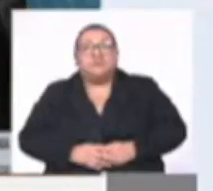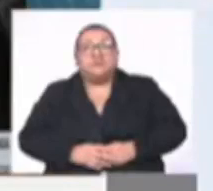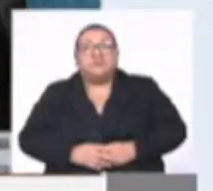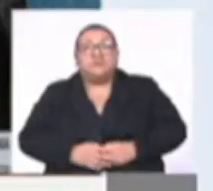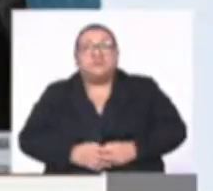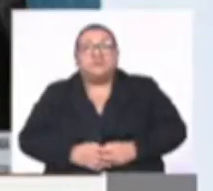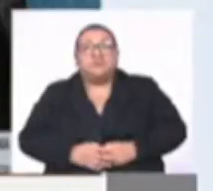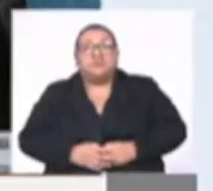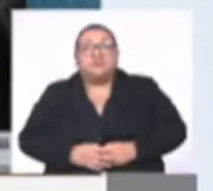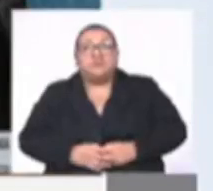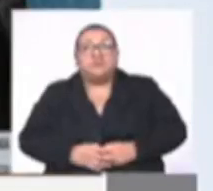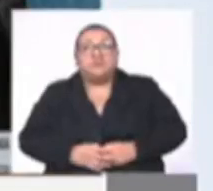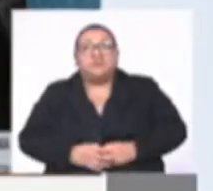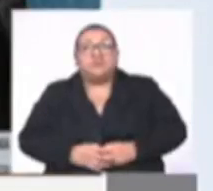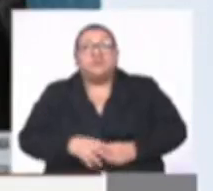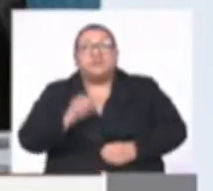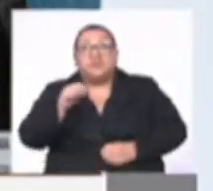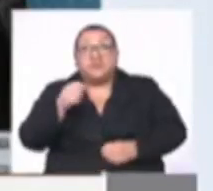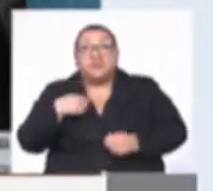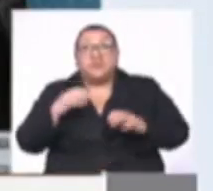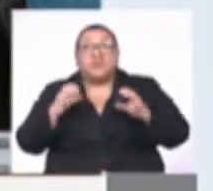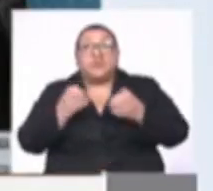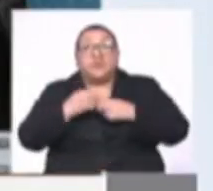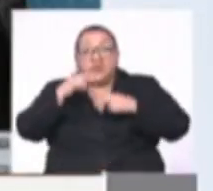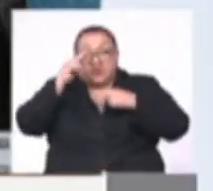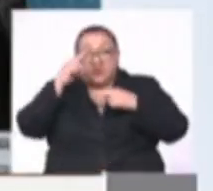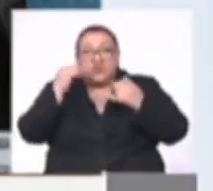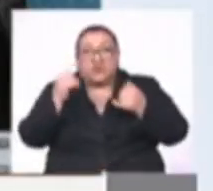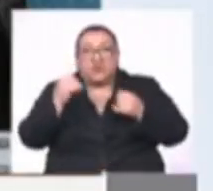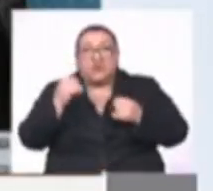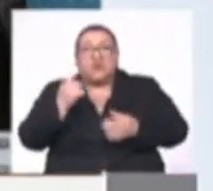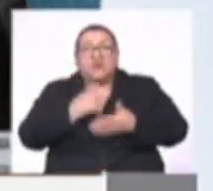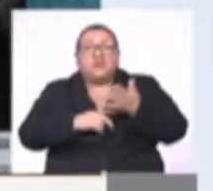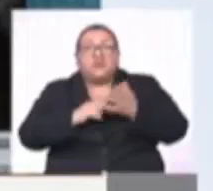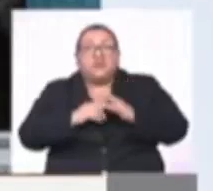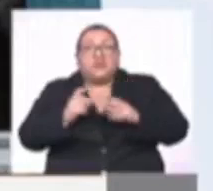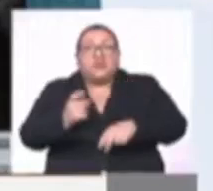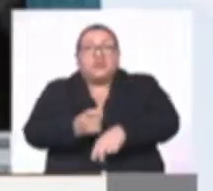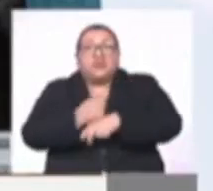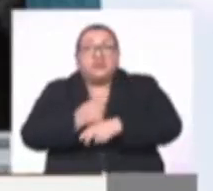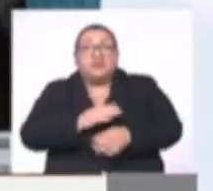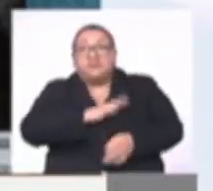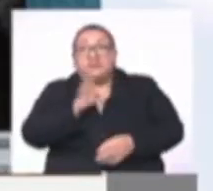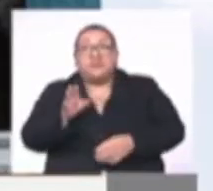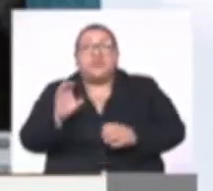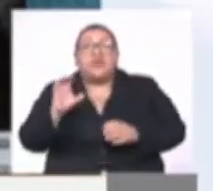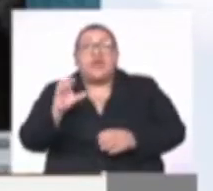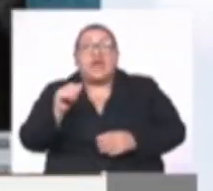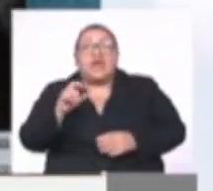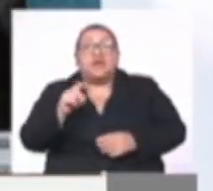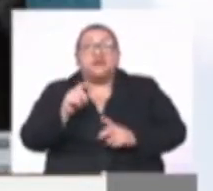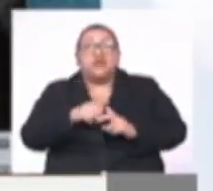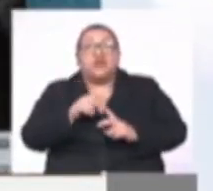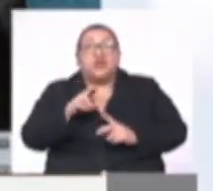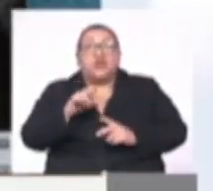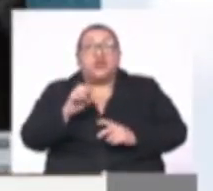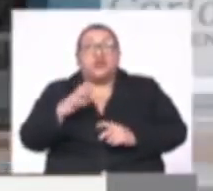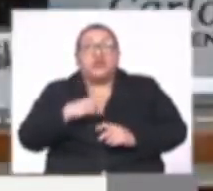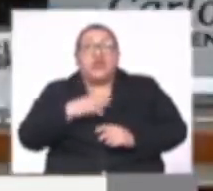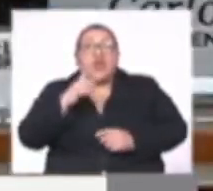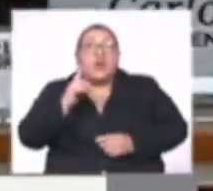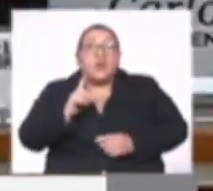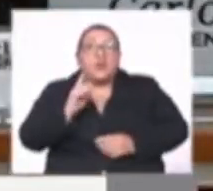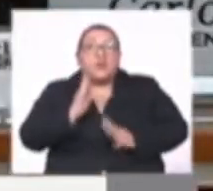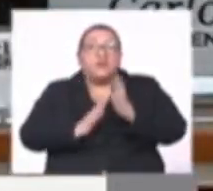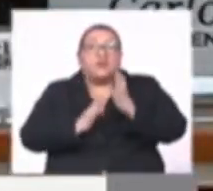estamos en vivo aquí en el Congreso de la República, Congreso Noticias. Vámonos de inmediato precisamente a la sala Carlos Torres y Torres Lara, sala 1